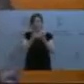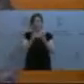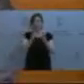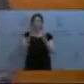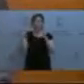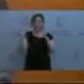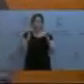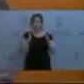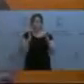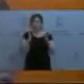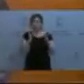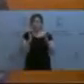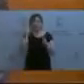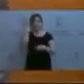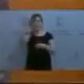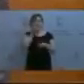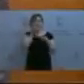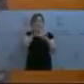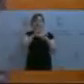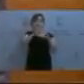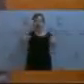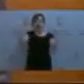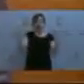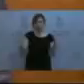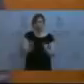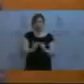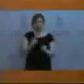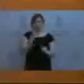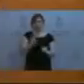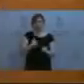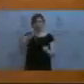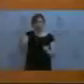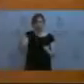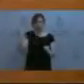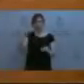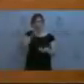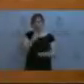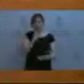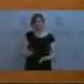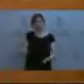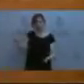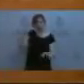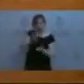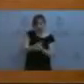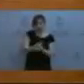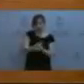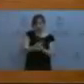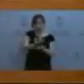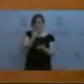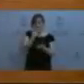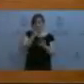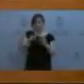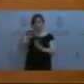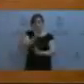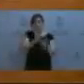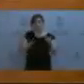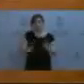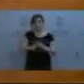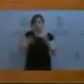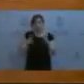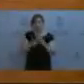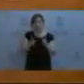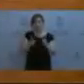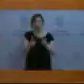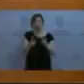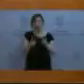una vez de tener un planteamiento global. Y yo le decía entonces, y quiero recordárselo ahora, que mientras no haya una revalorización social del modelo de lo que es el arte